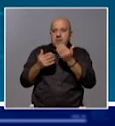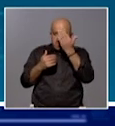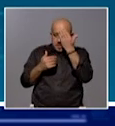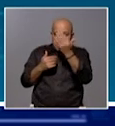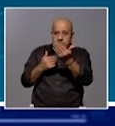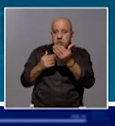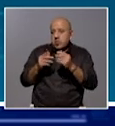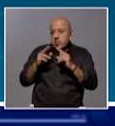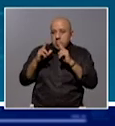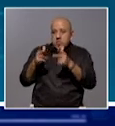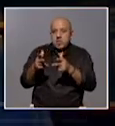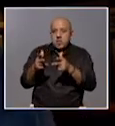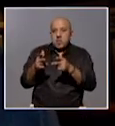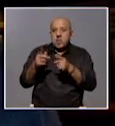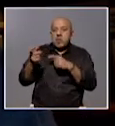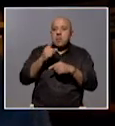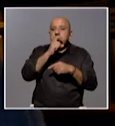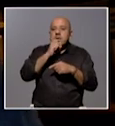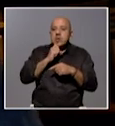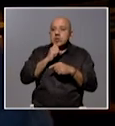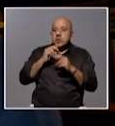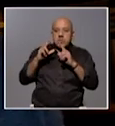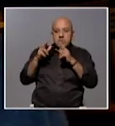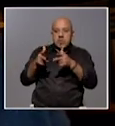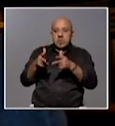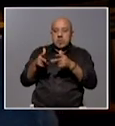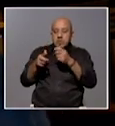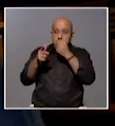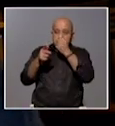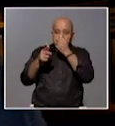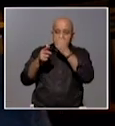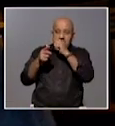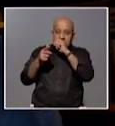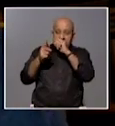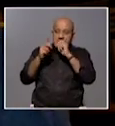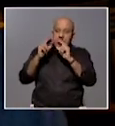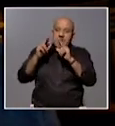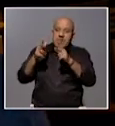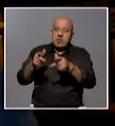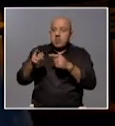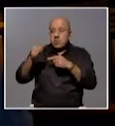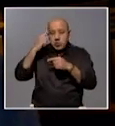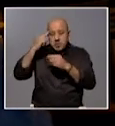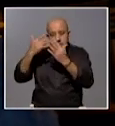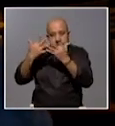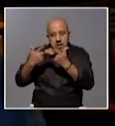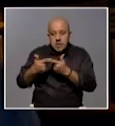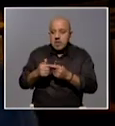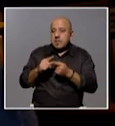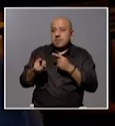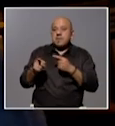declaración en el mes de marzo su bancada donde establecía una estrategia muy clara de